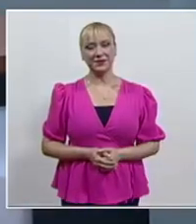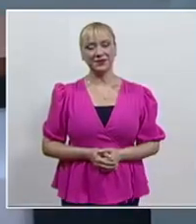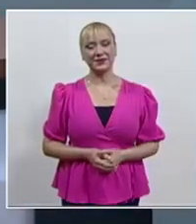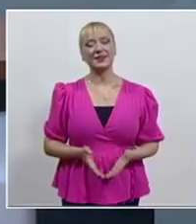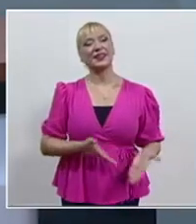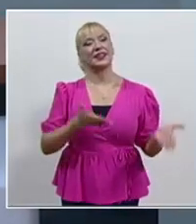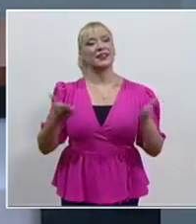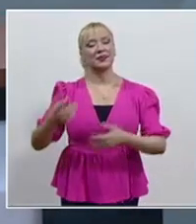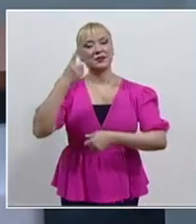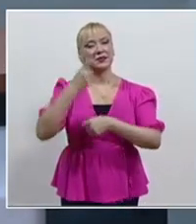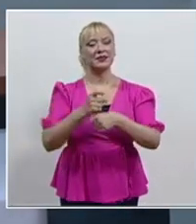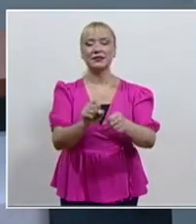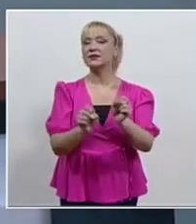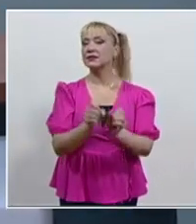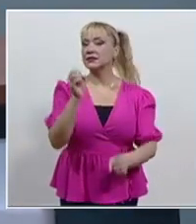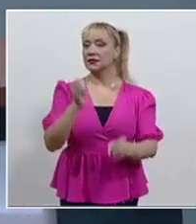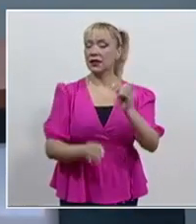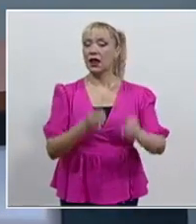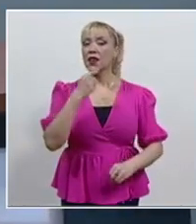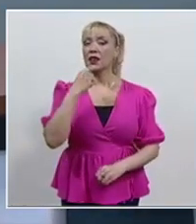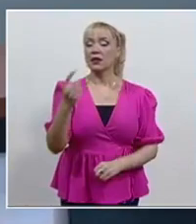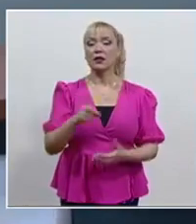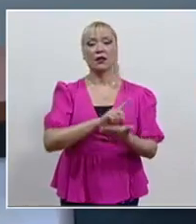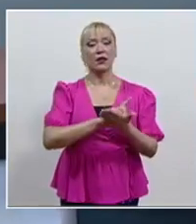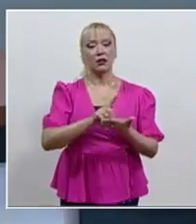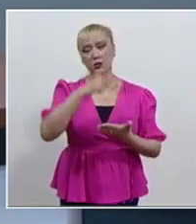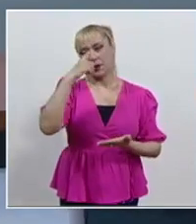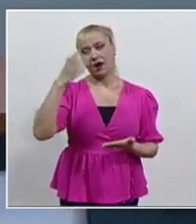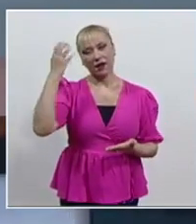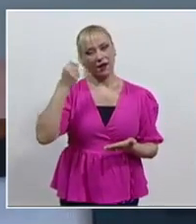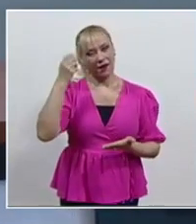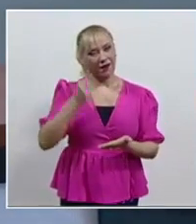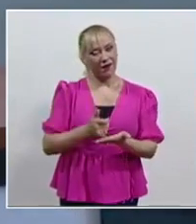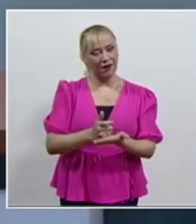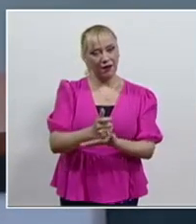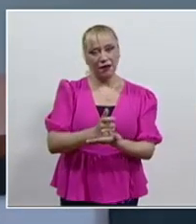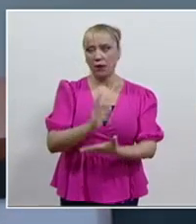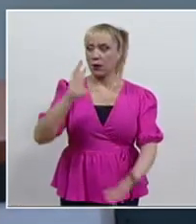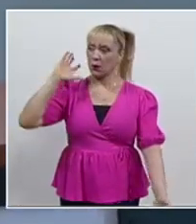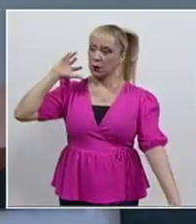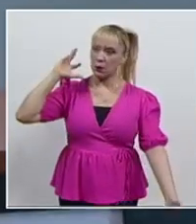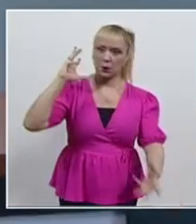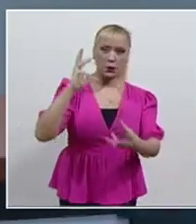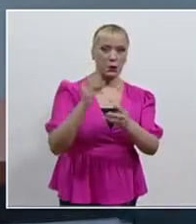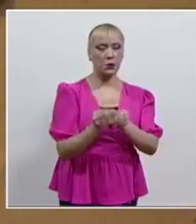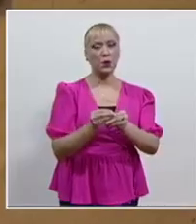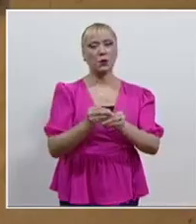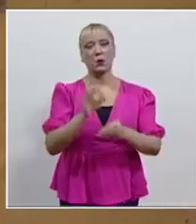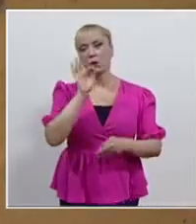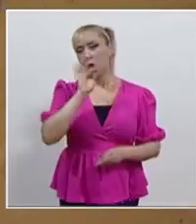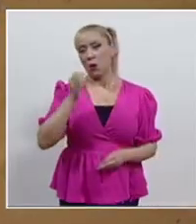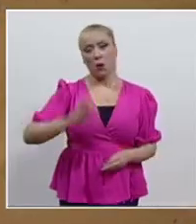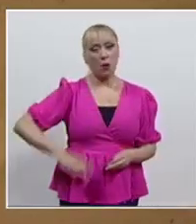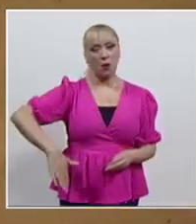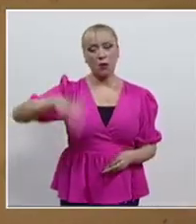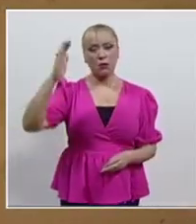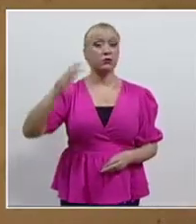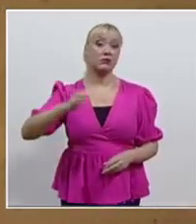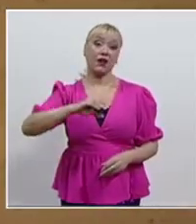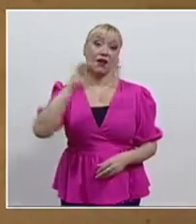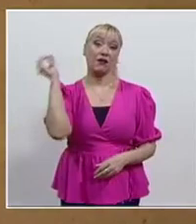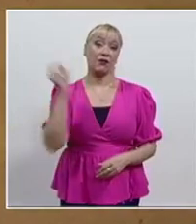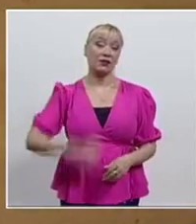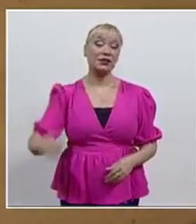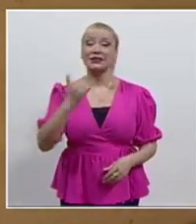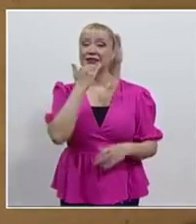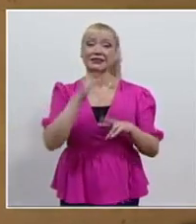La primera sala de la Corte determinó que el derecho a recibir alimentos de manera retroactiva es imprescriptible. Por ello, la referencia prevista